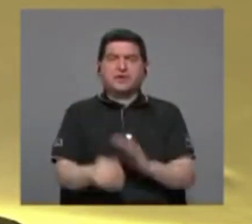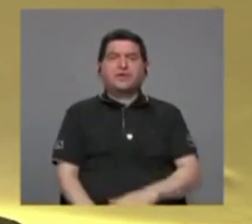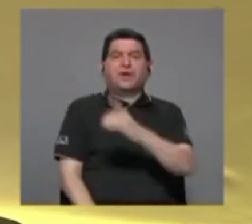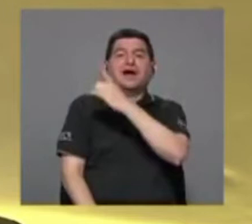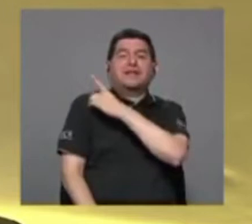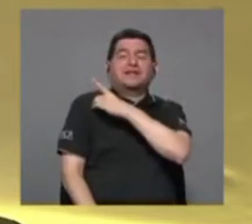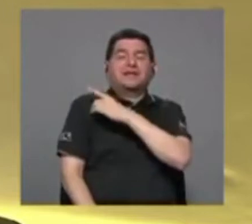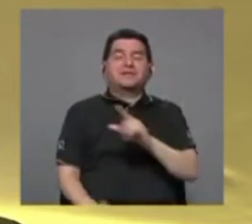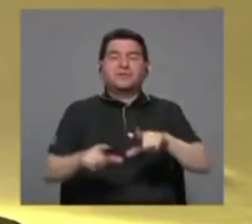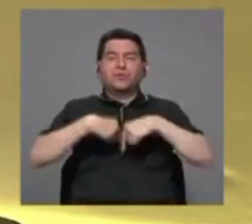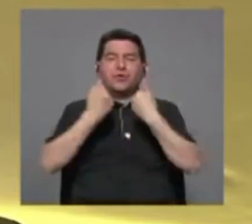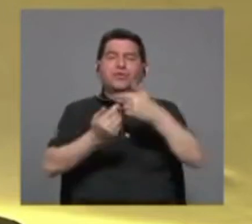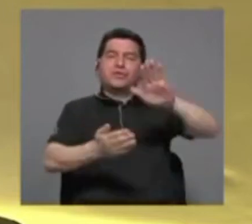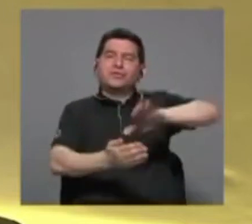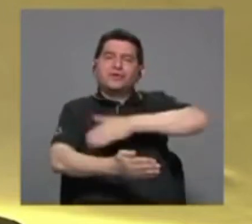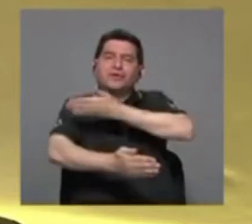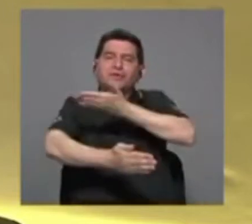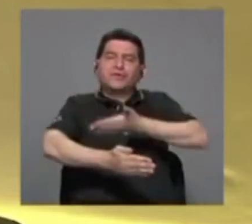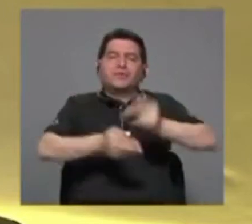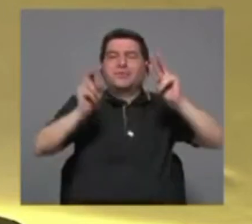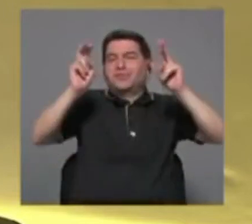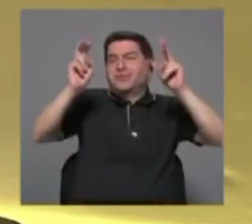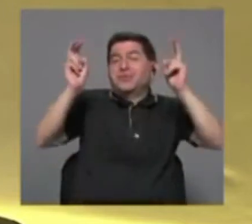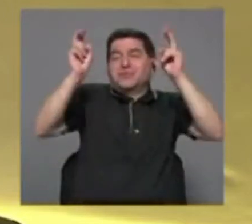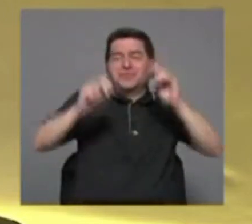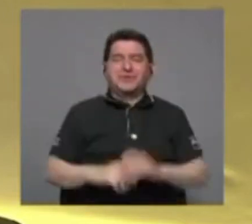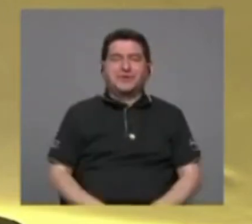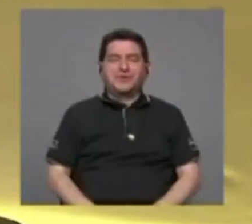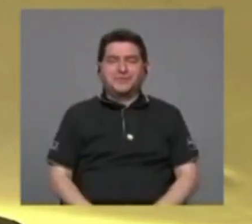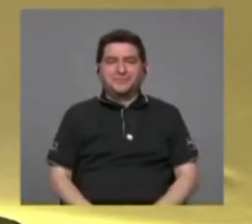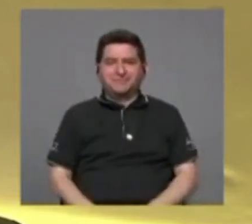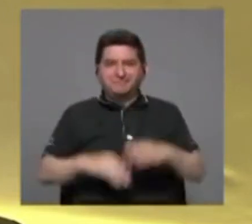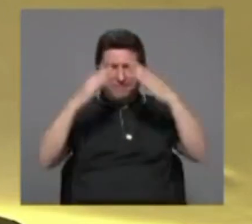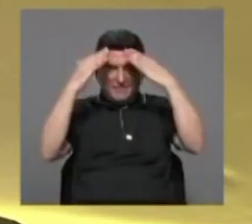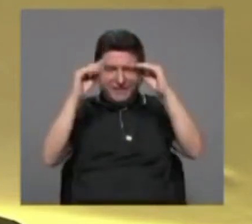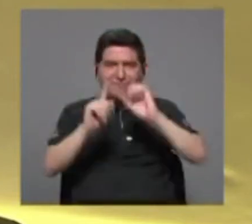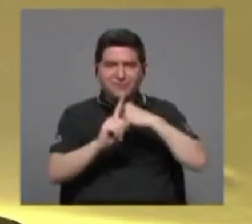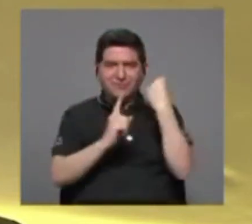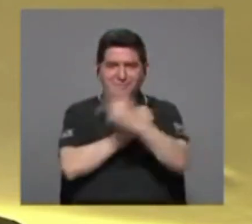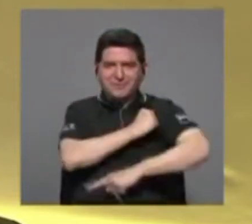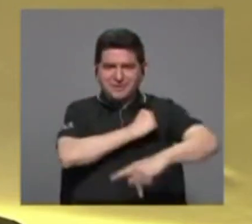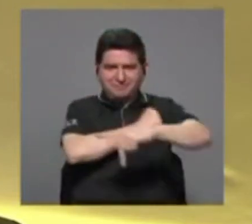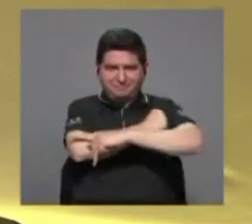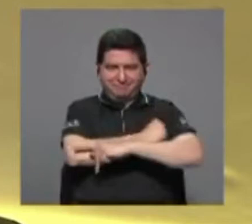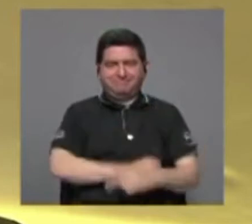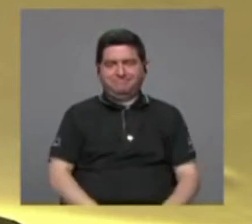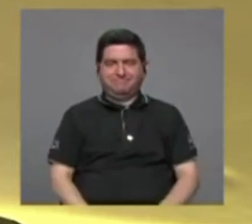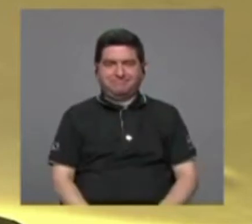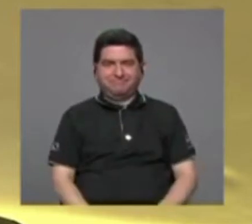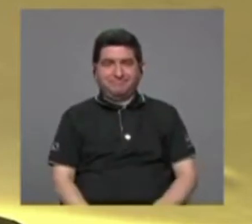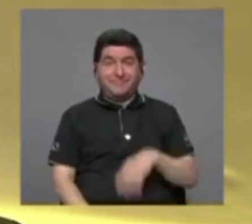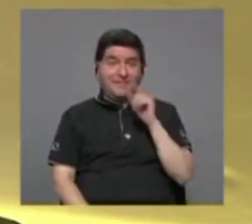de la orquesta del Estado de la Nación, que ese tiene